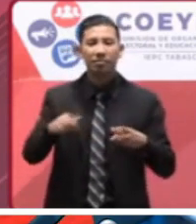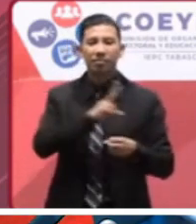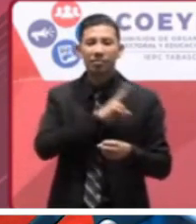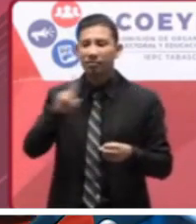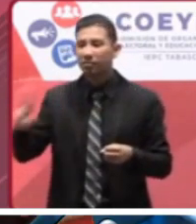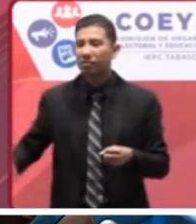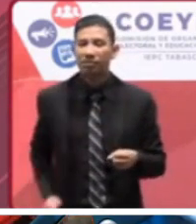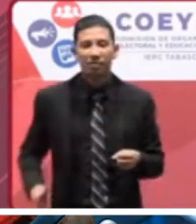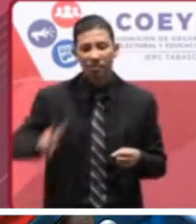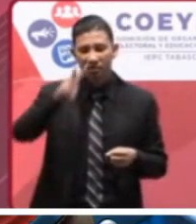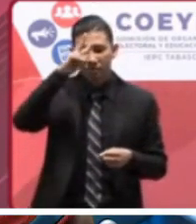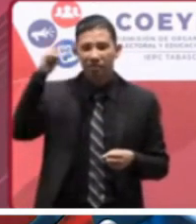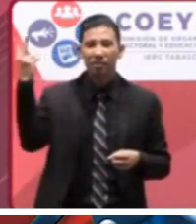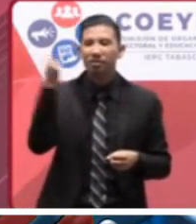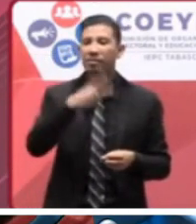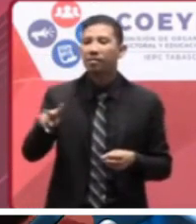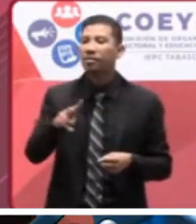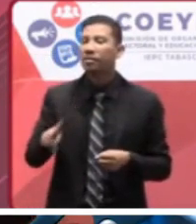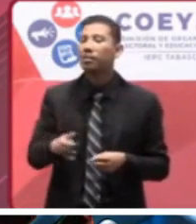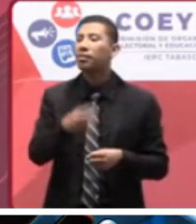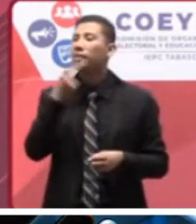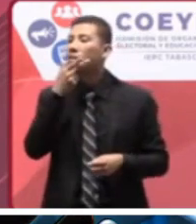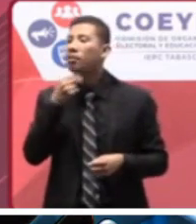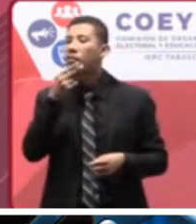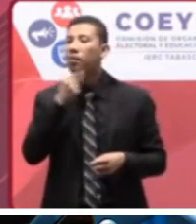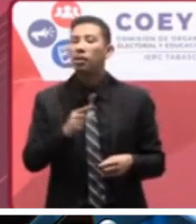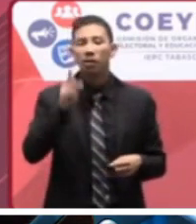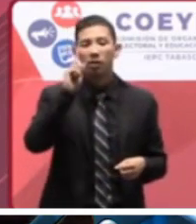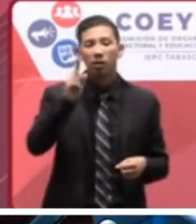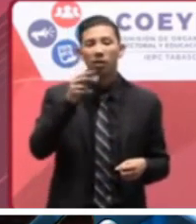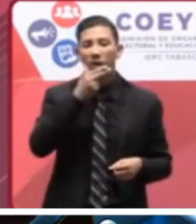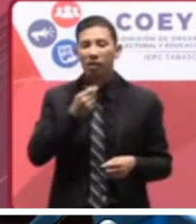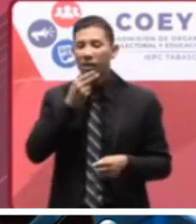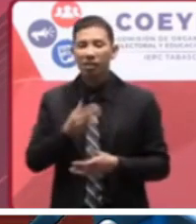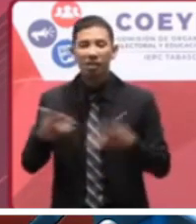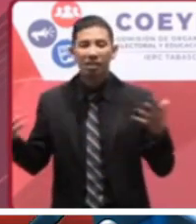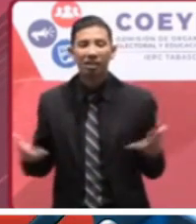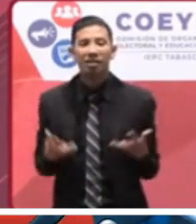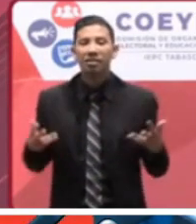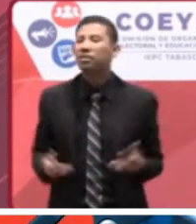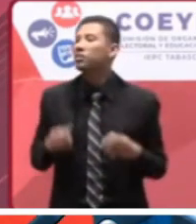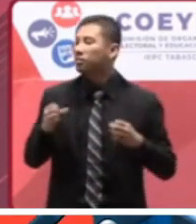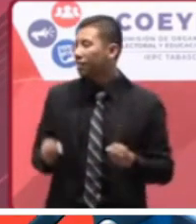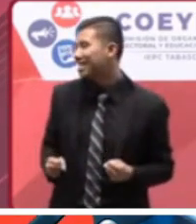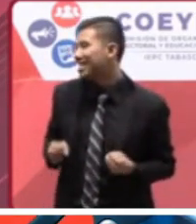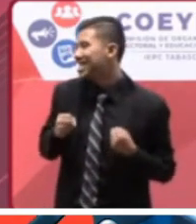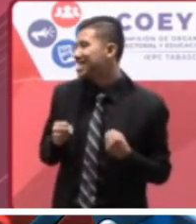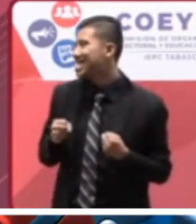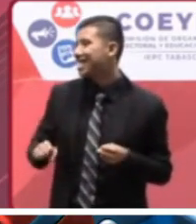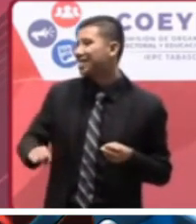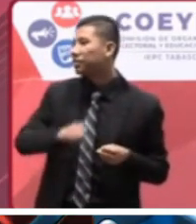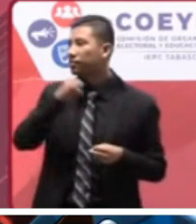la República, un demócrata, un hombre que se hizo luchando, que jamás